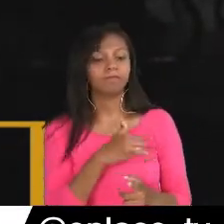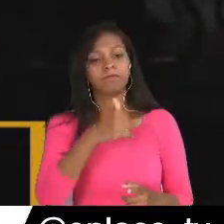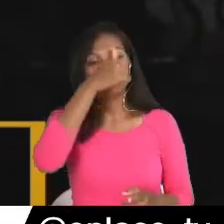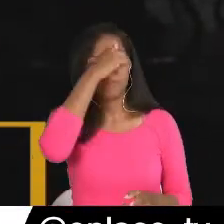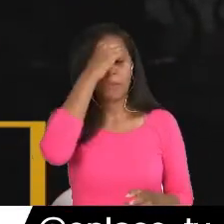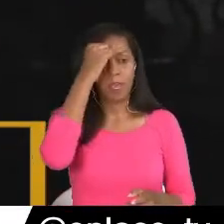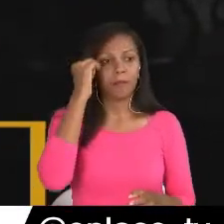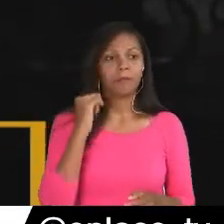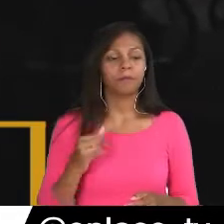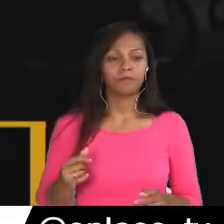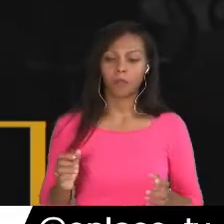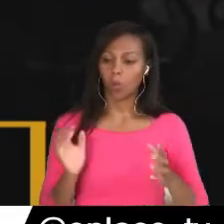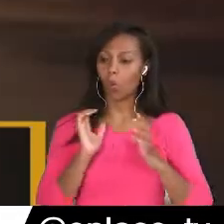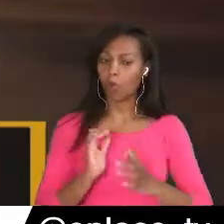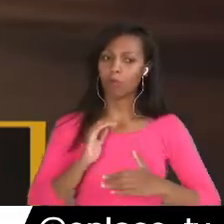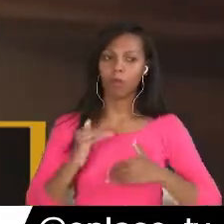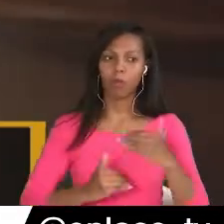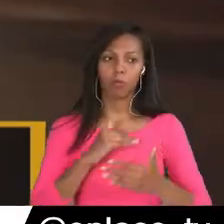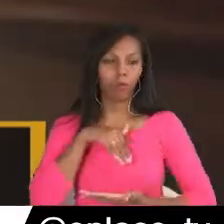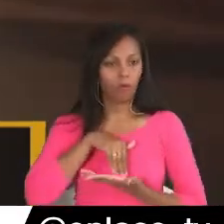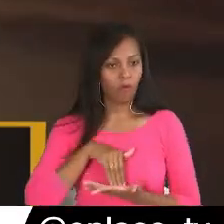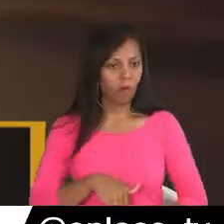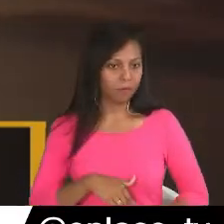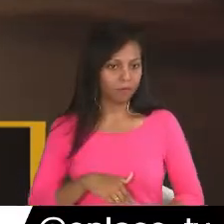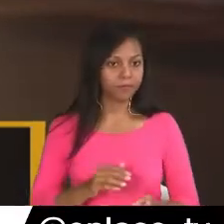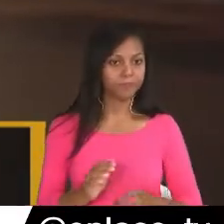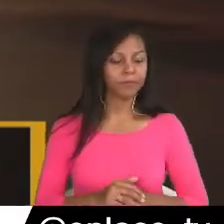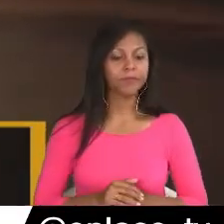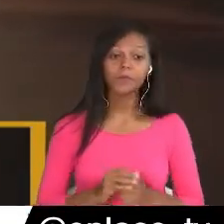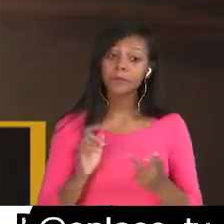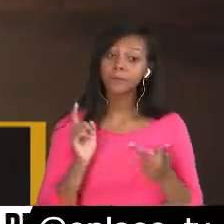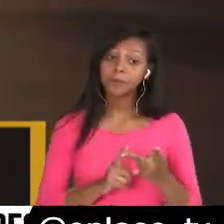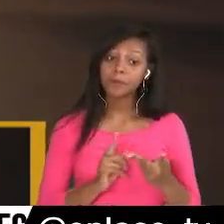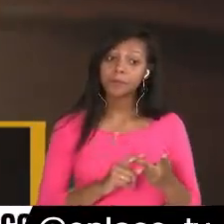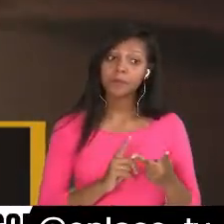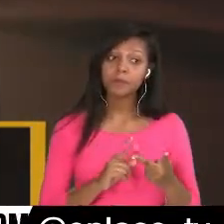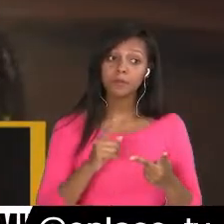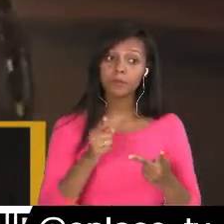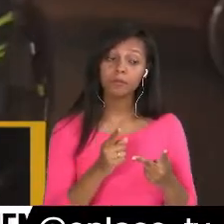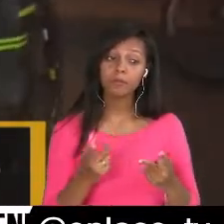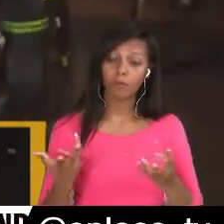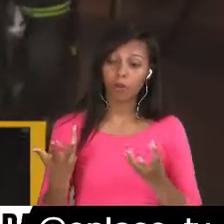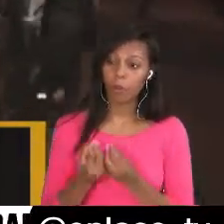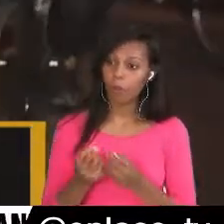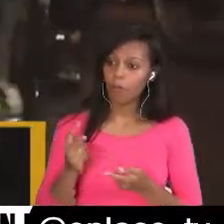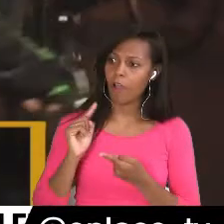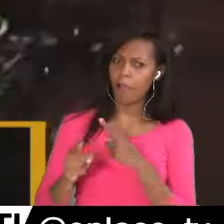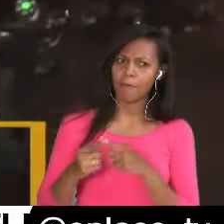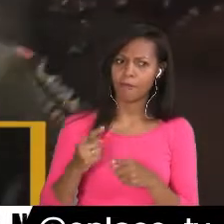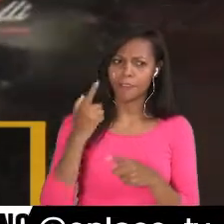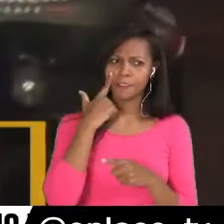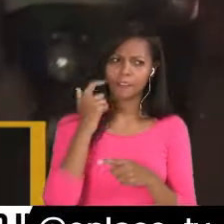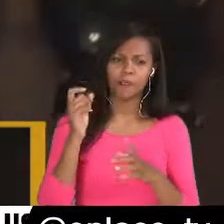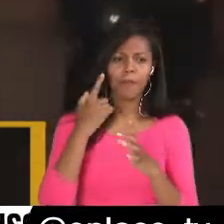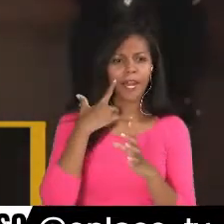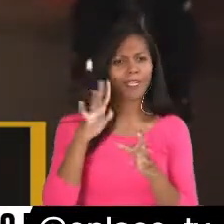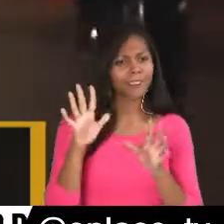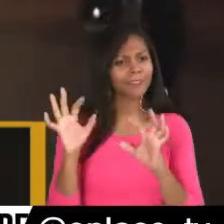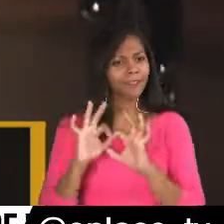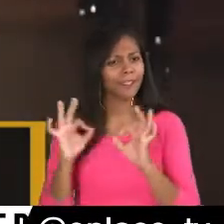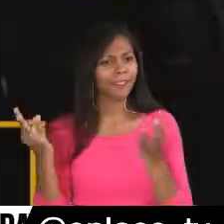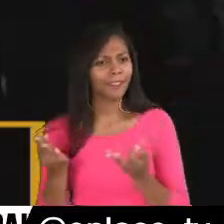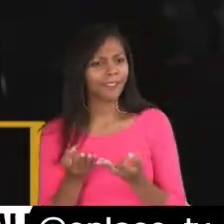recupera su estado físico, y segundo, que hay un estado de camaradería aquí, somos una familia y cada día nos integramos con más y más